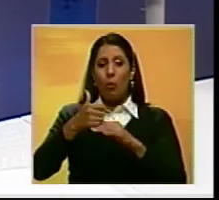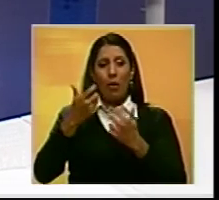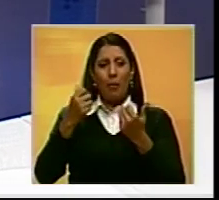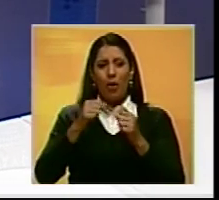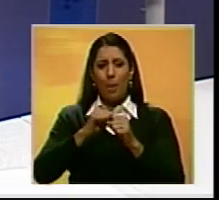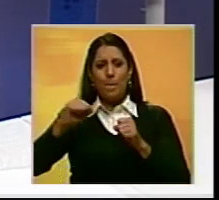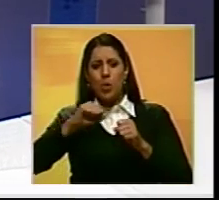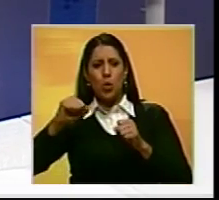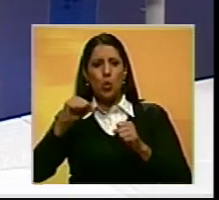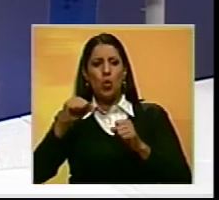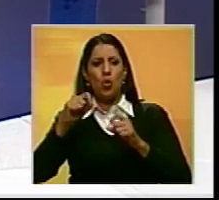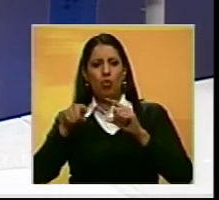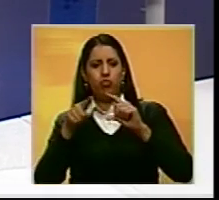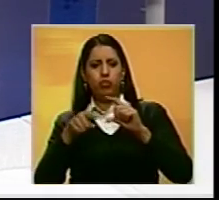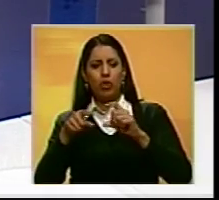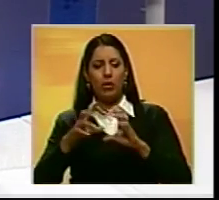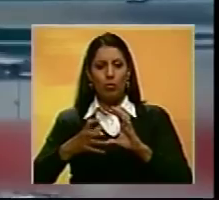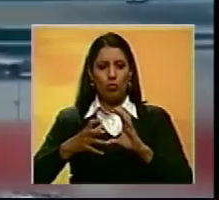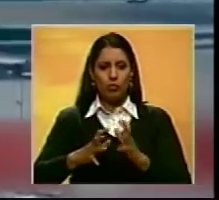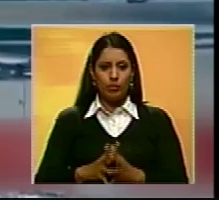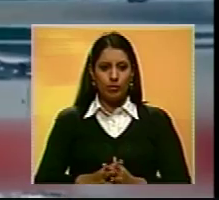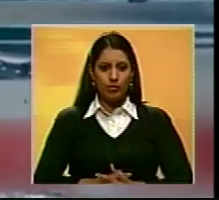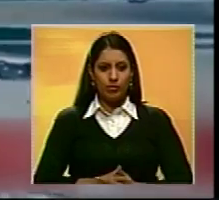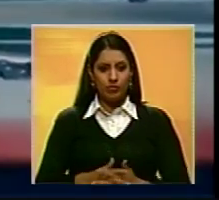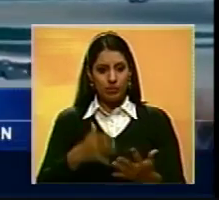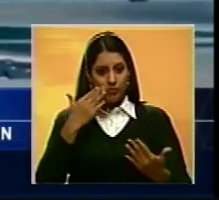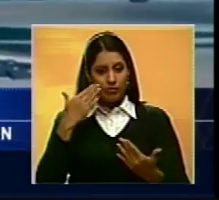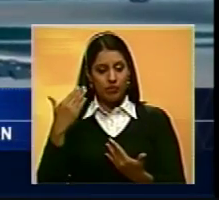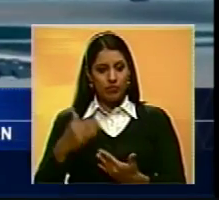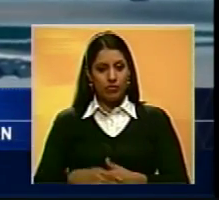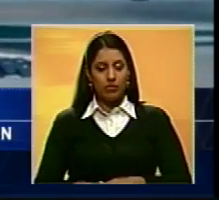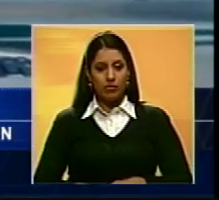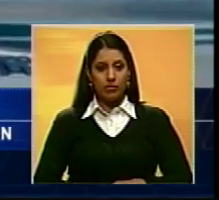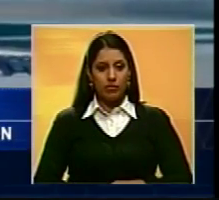estallar uno de los neumáticos.